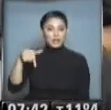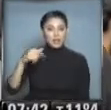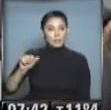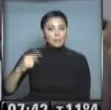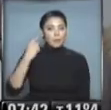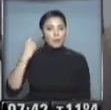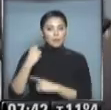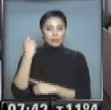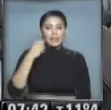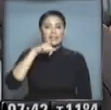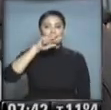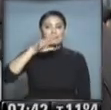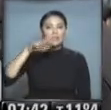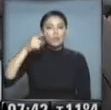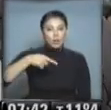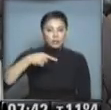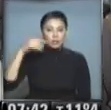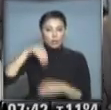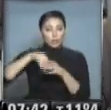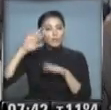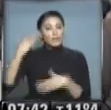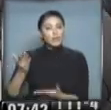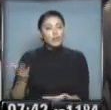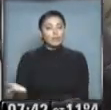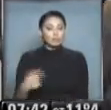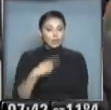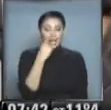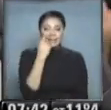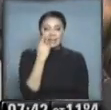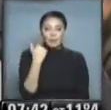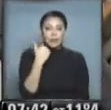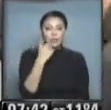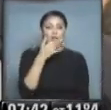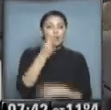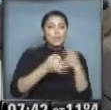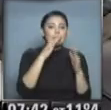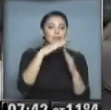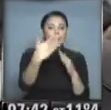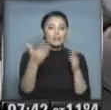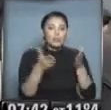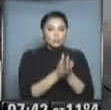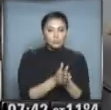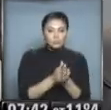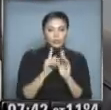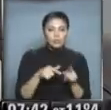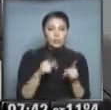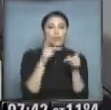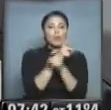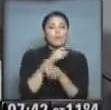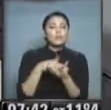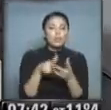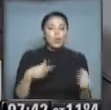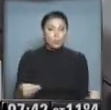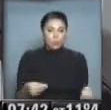primer fuerza con 35 por ciento de los votos básicamente nuestro interés es conversar con los vecinos plantear los problemas de la ciudad pero también